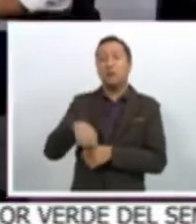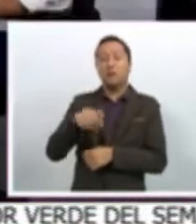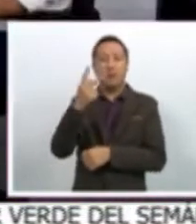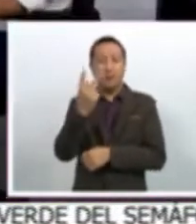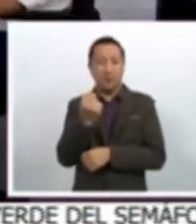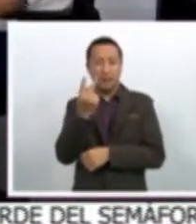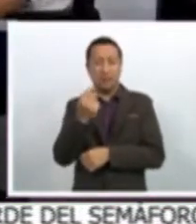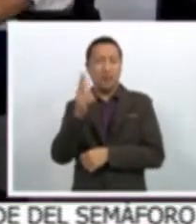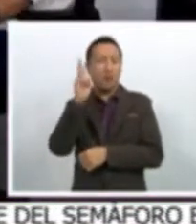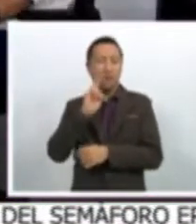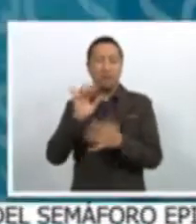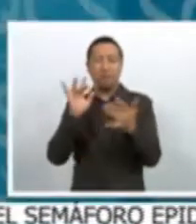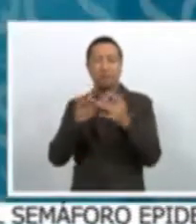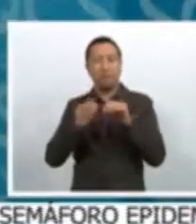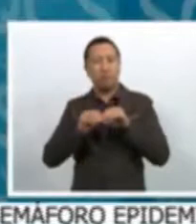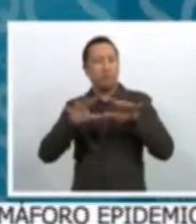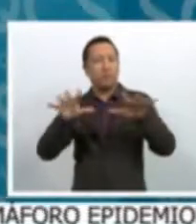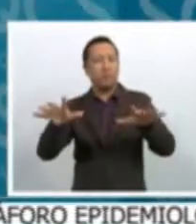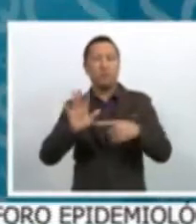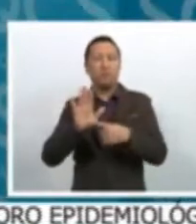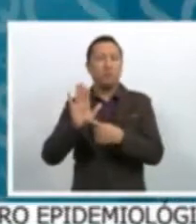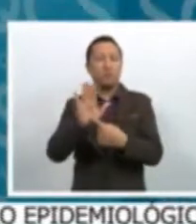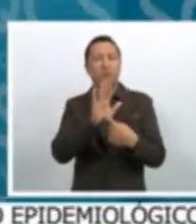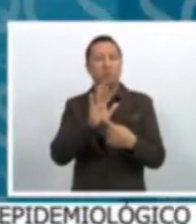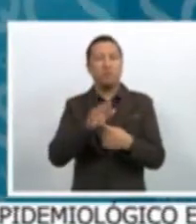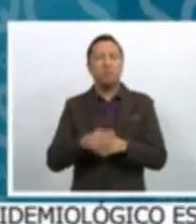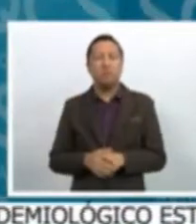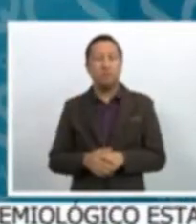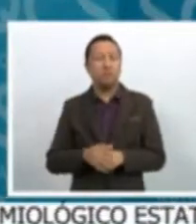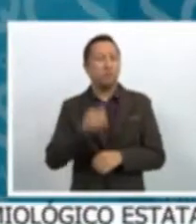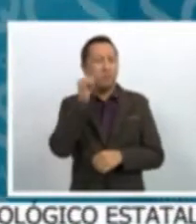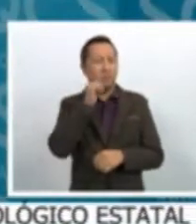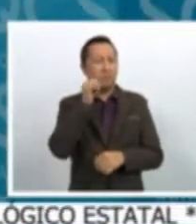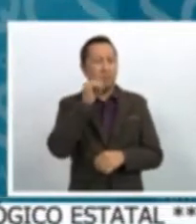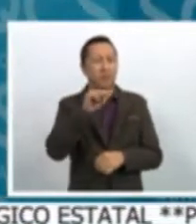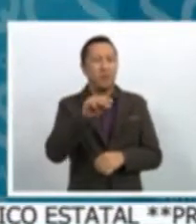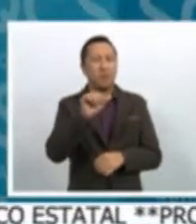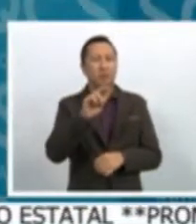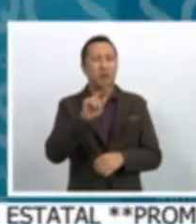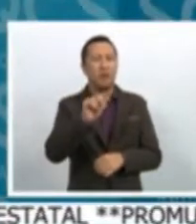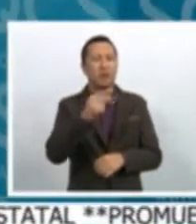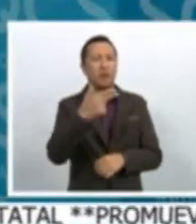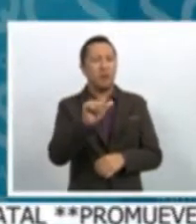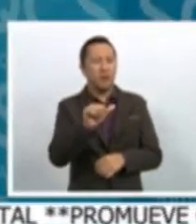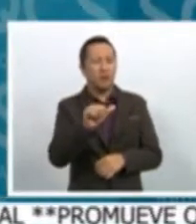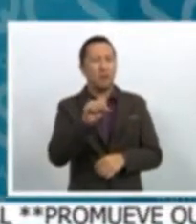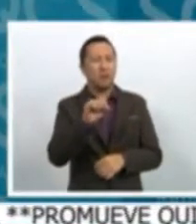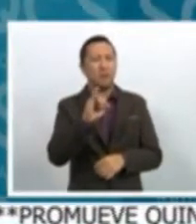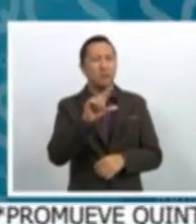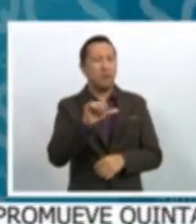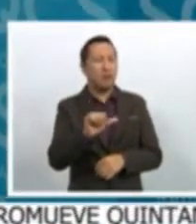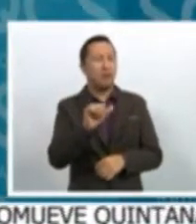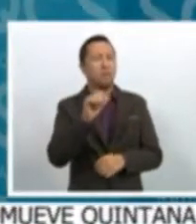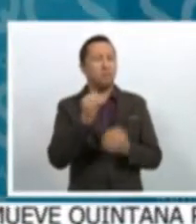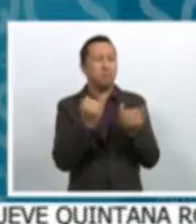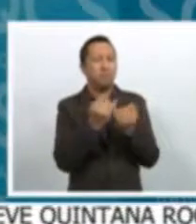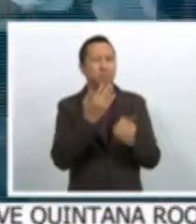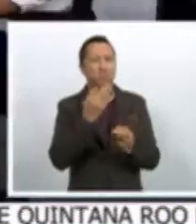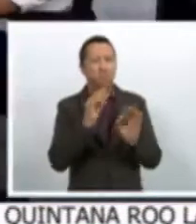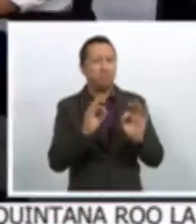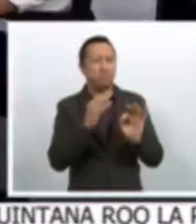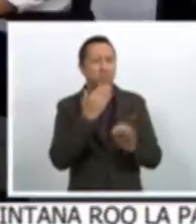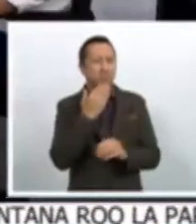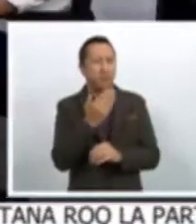pues seguramente así será, doña Marta Silva, siempre, siempre abierto. Siempre le he entrado. Los espacios del sistema quintanarense de comunicación social. Fernando, pues desde